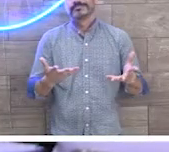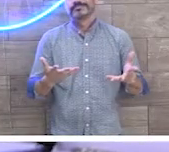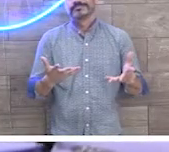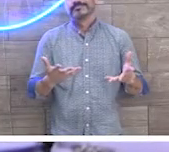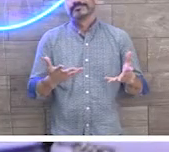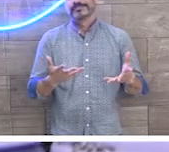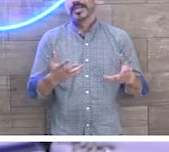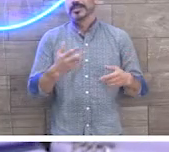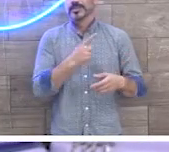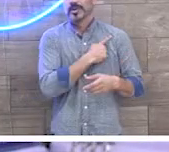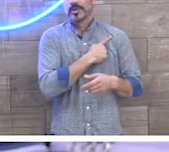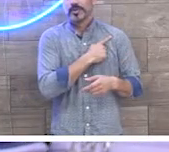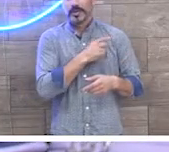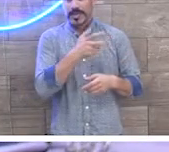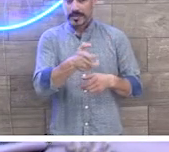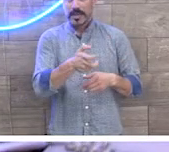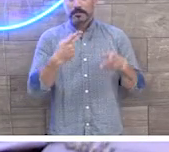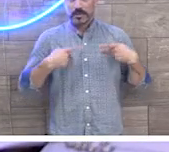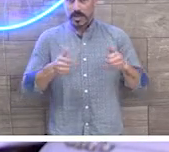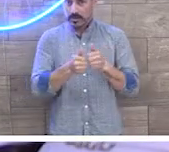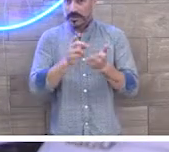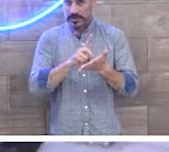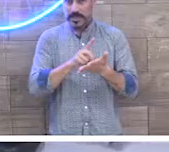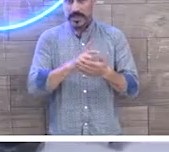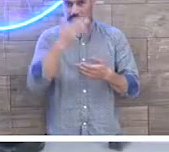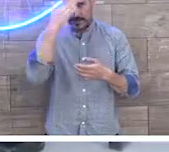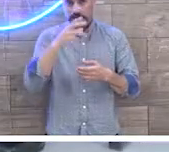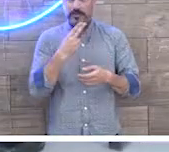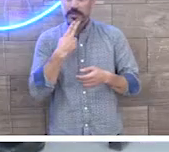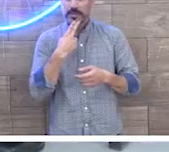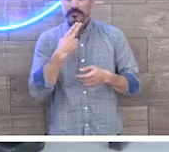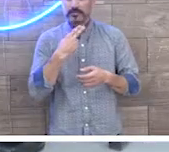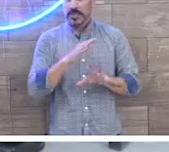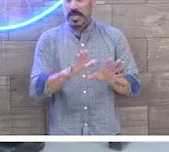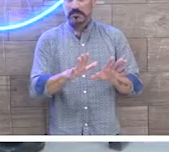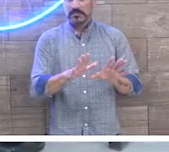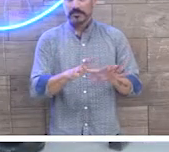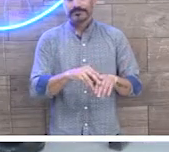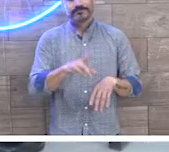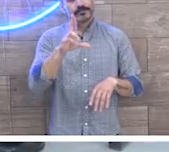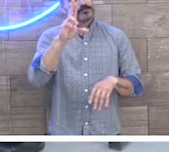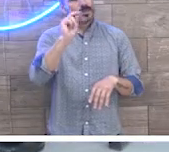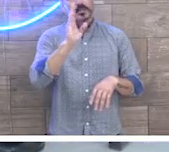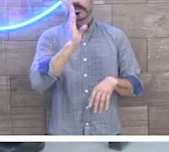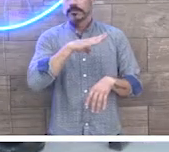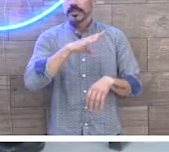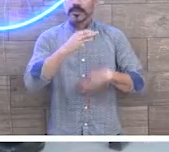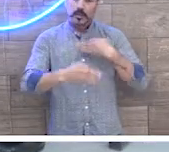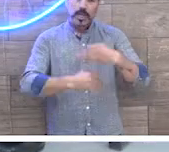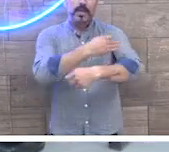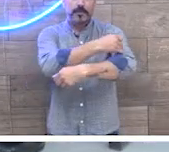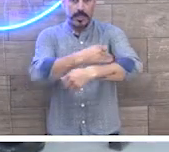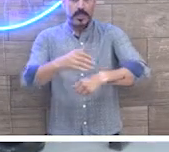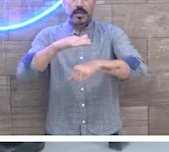mamá. ¿Y el papá y los hermanos? Nada. Entonces, desde ahí se van creando las vulnerabilidades, ¿no? ¿Sí? Entonces, ¿es